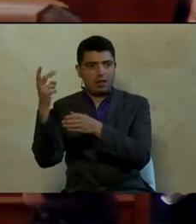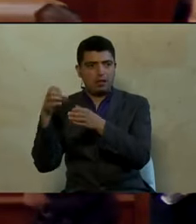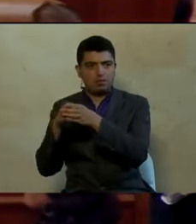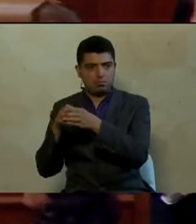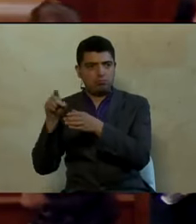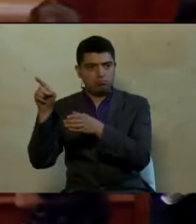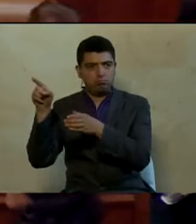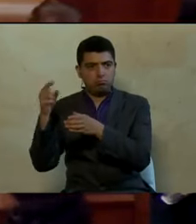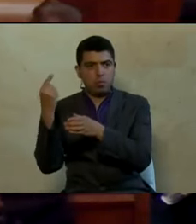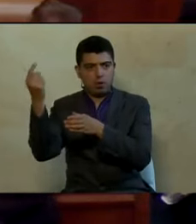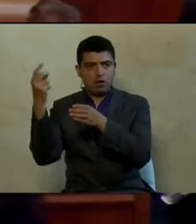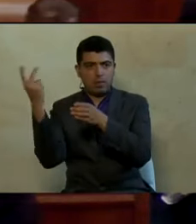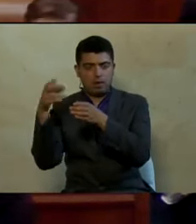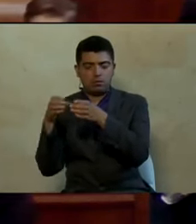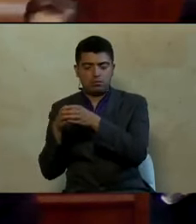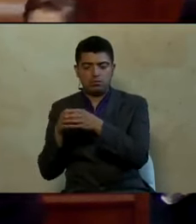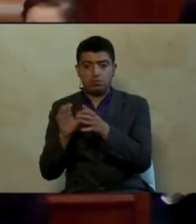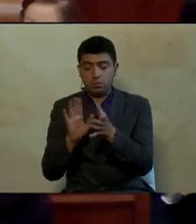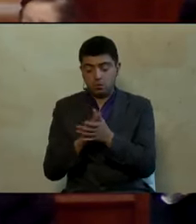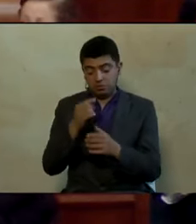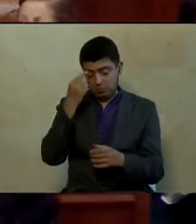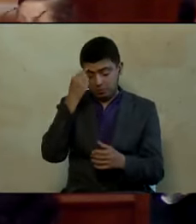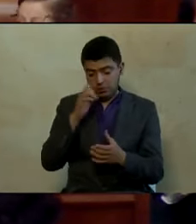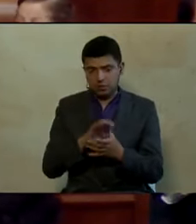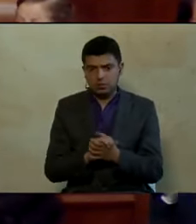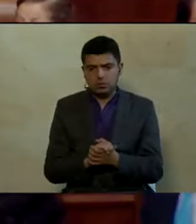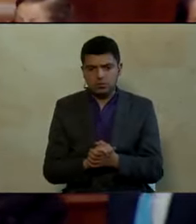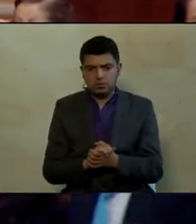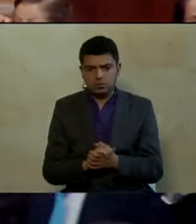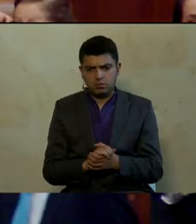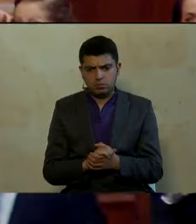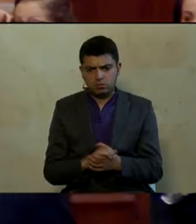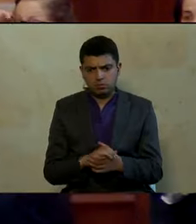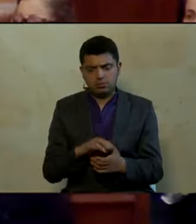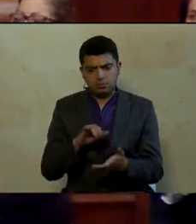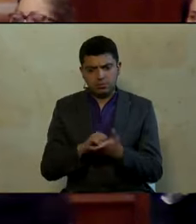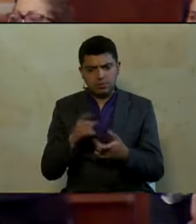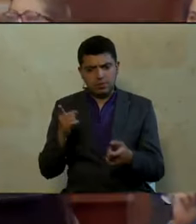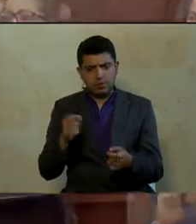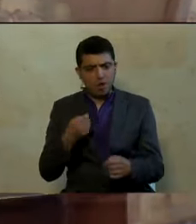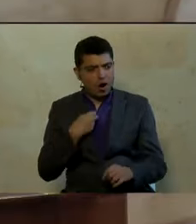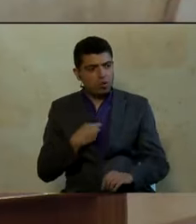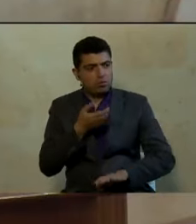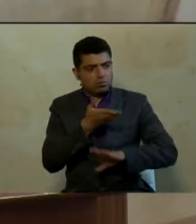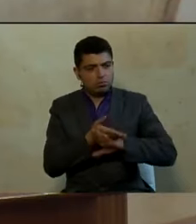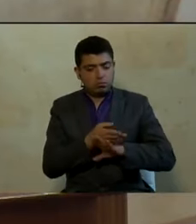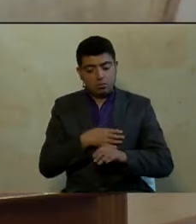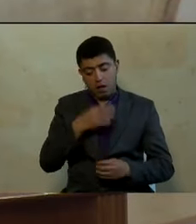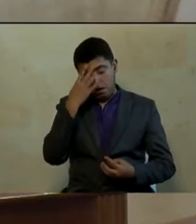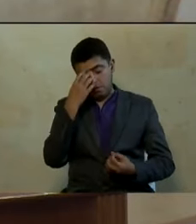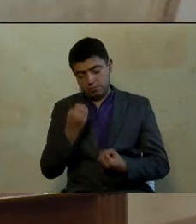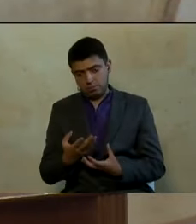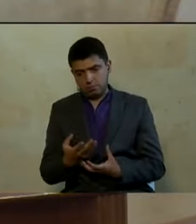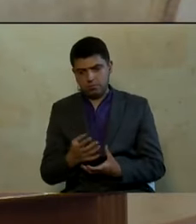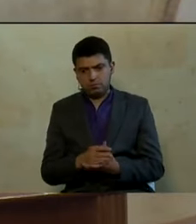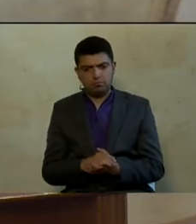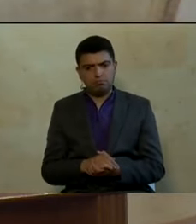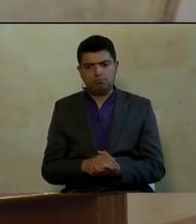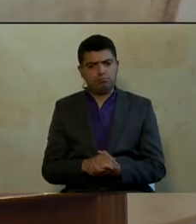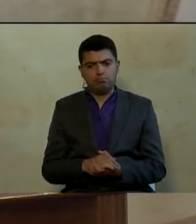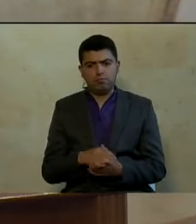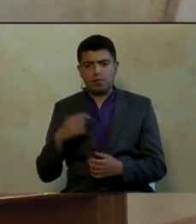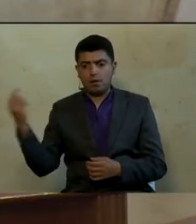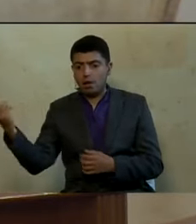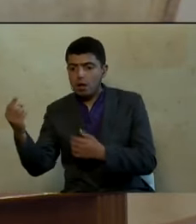sobre este particular no obedece a ninguna solicitud de ninguno de sus